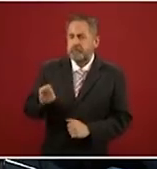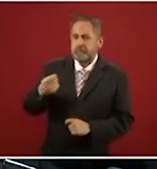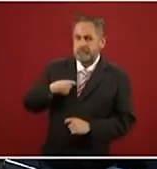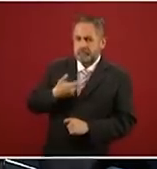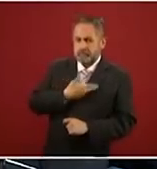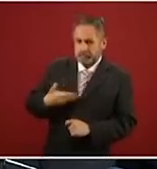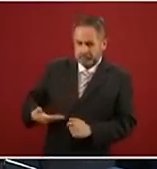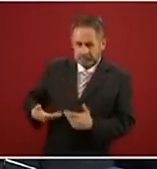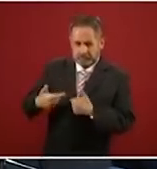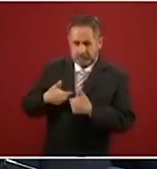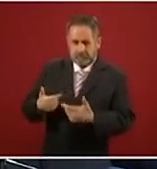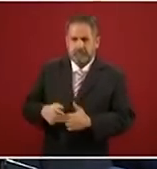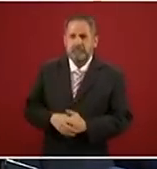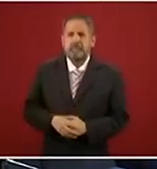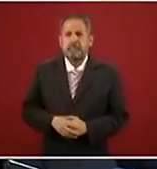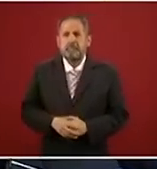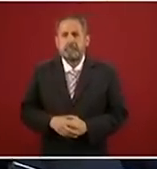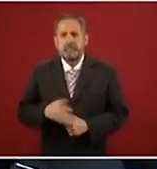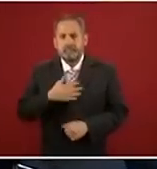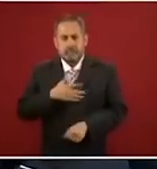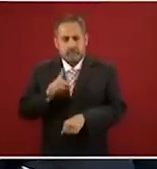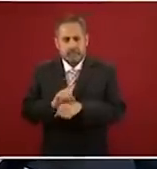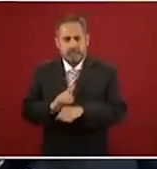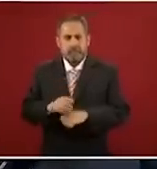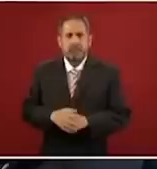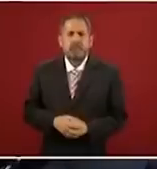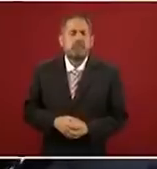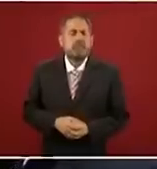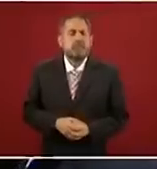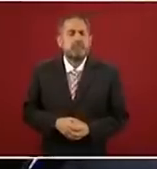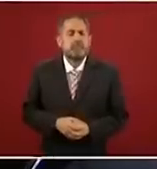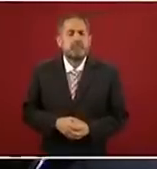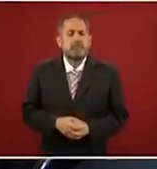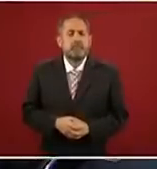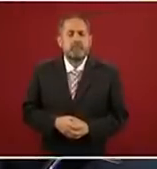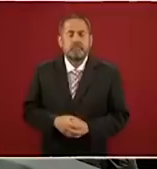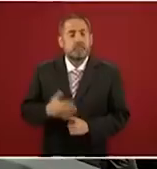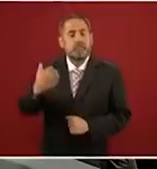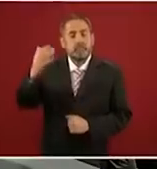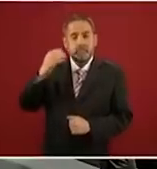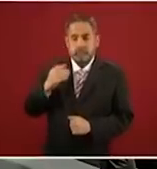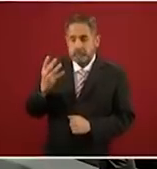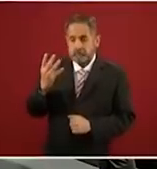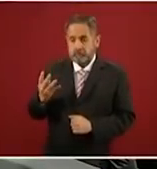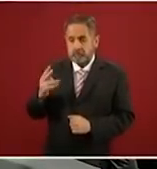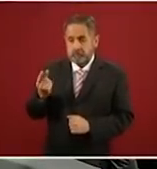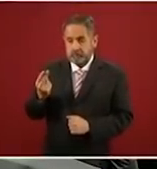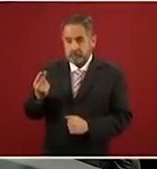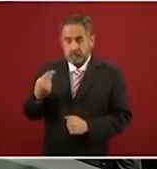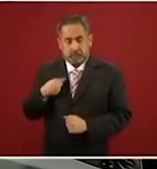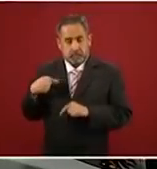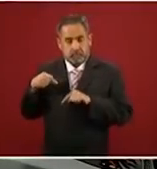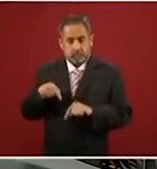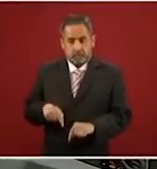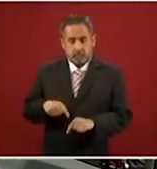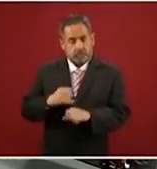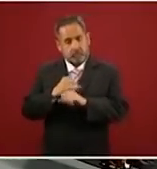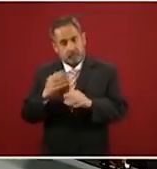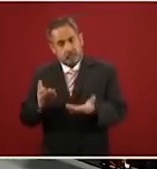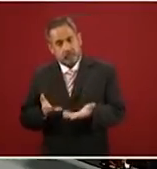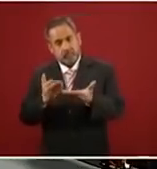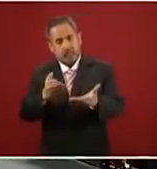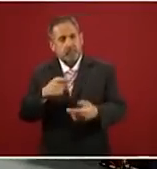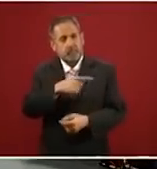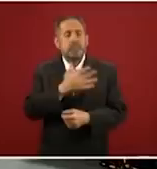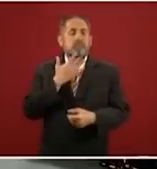perdón buenos días desde el 4 de noviembre que yo estuve aquí para informarle del hua